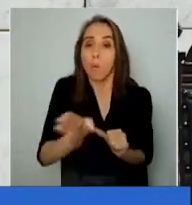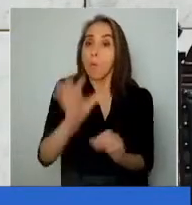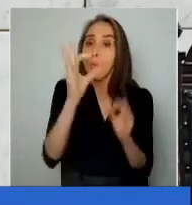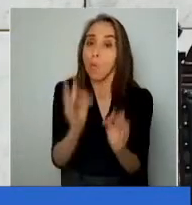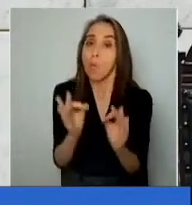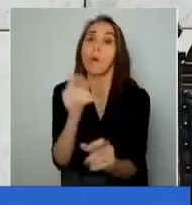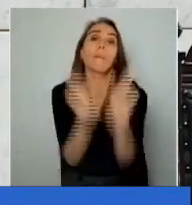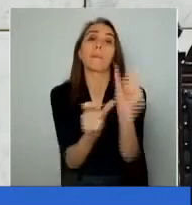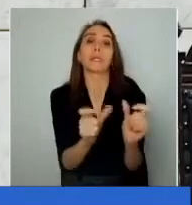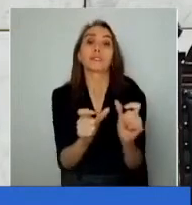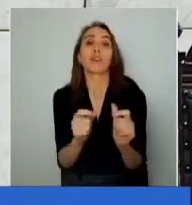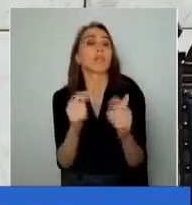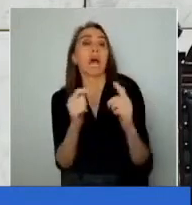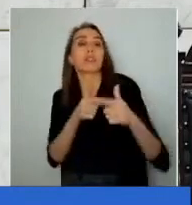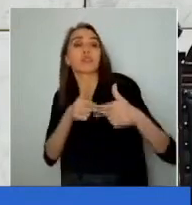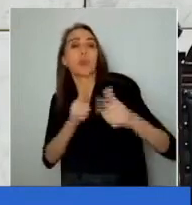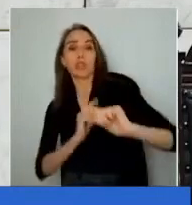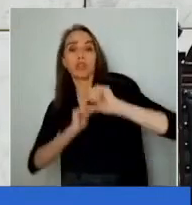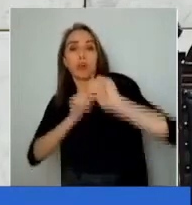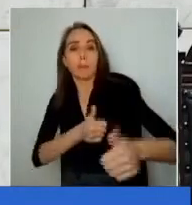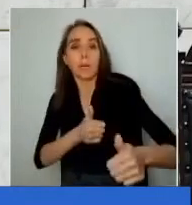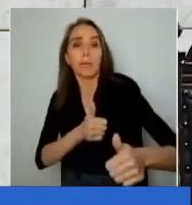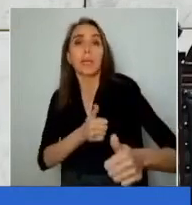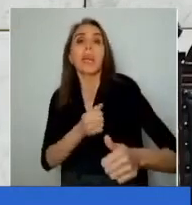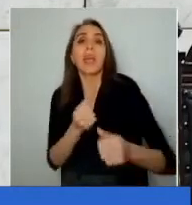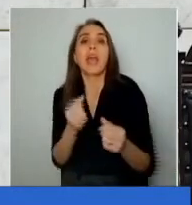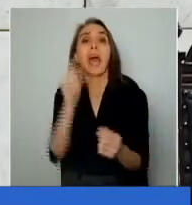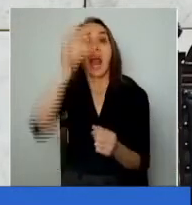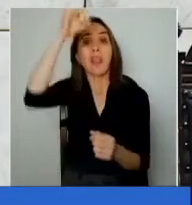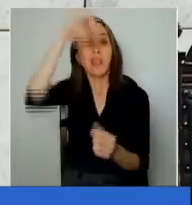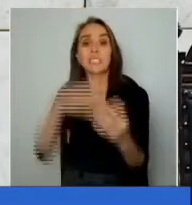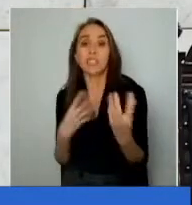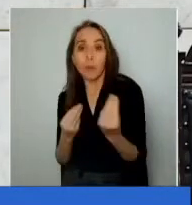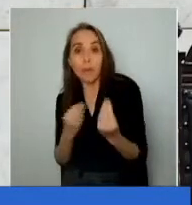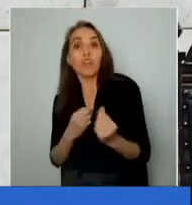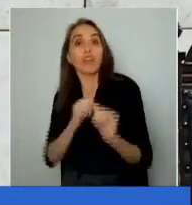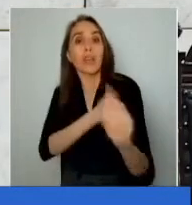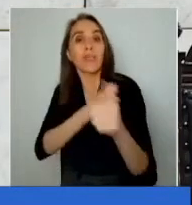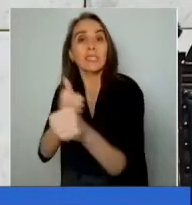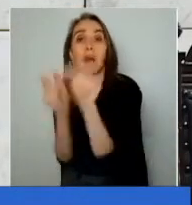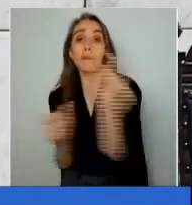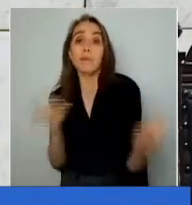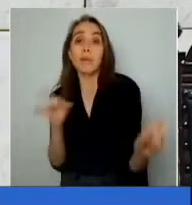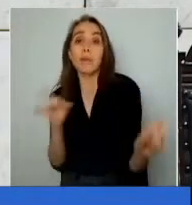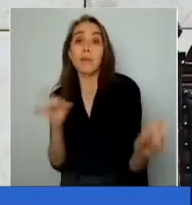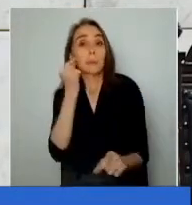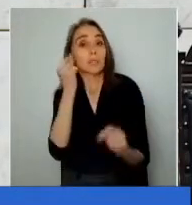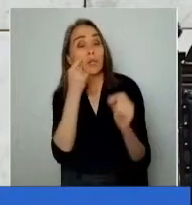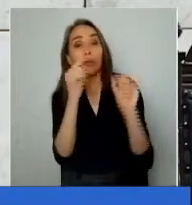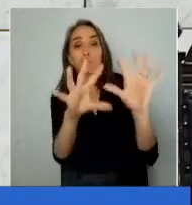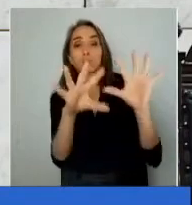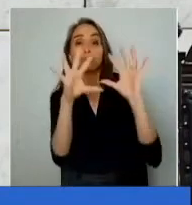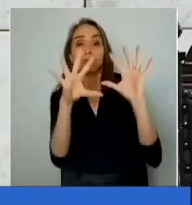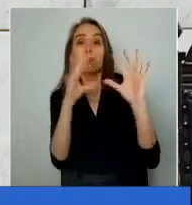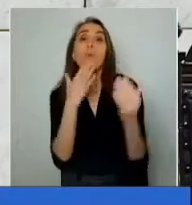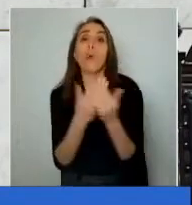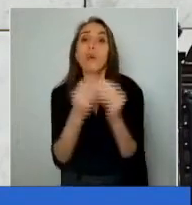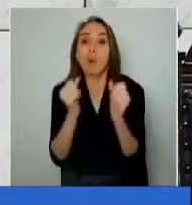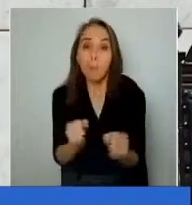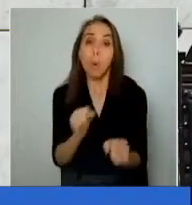gana la suerte que le mete miedo al destino son chilenas y chilenos notables que cuando pueden y quieren